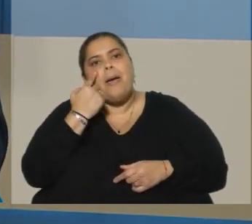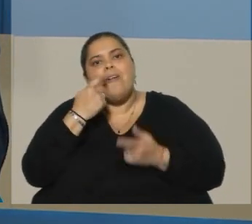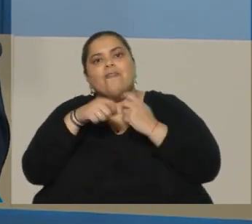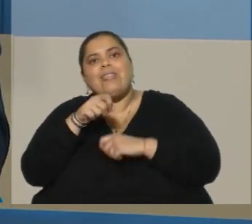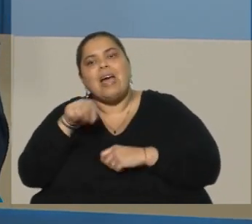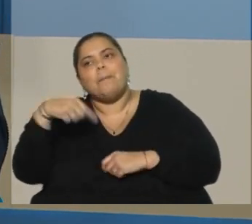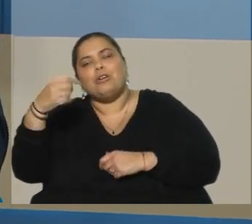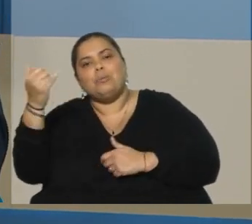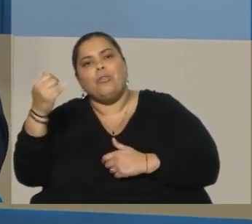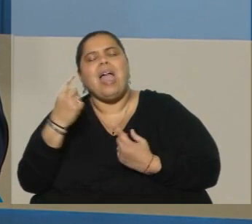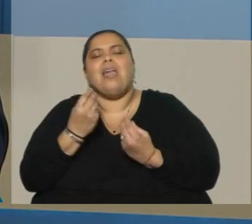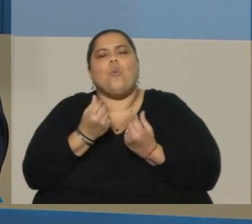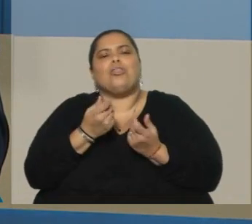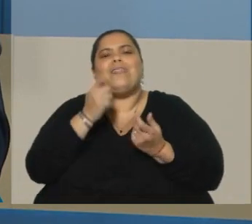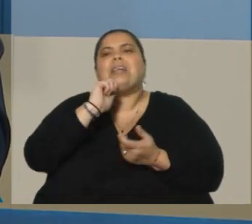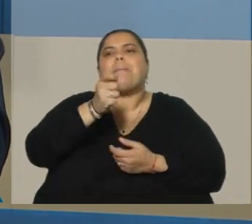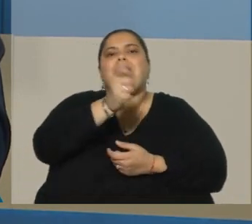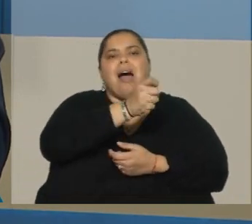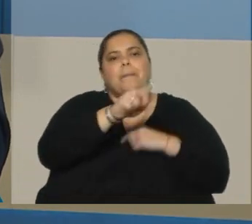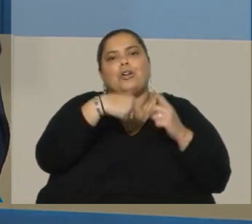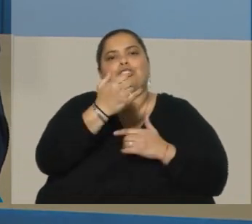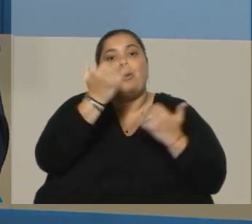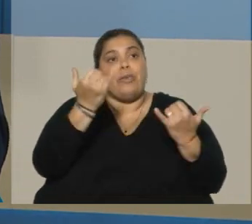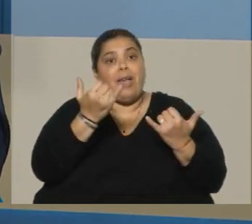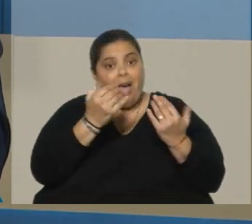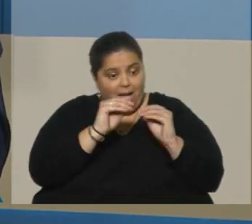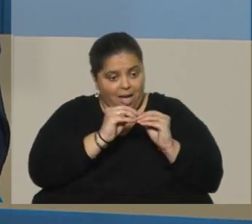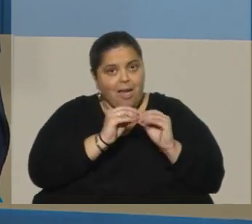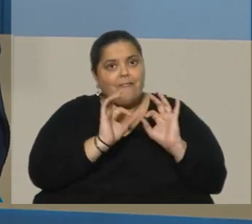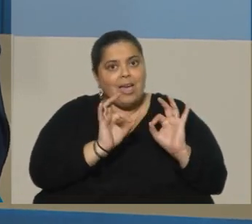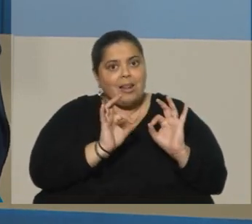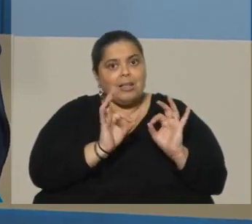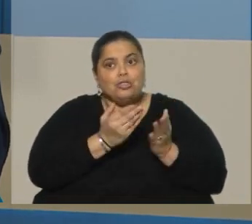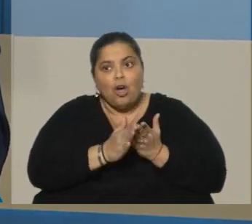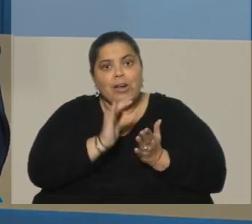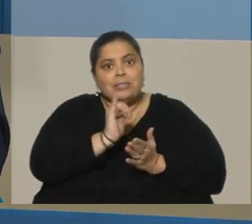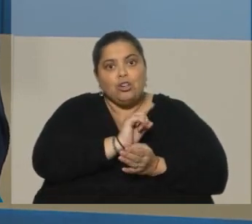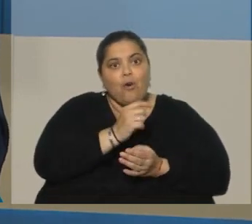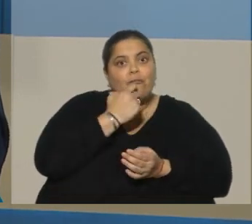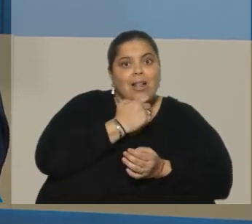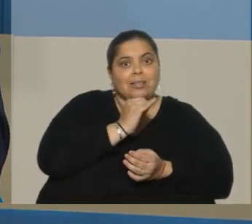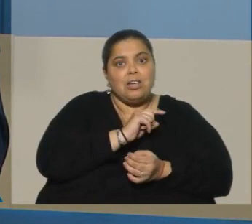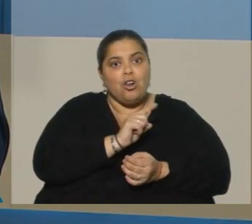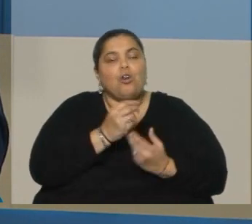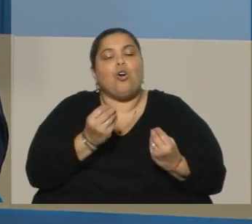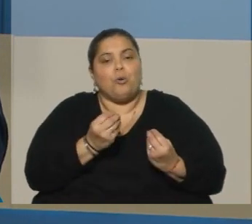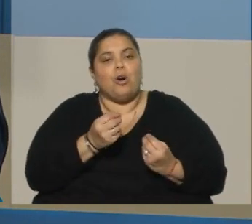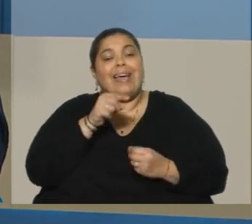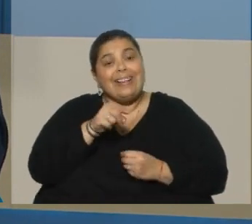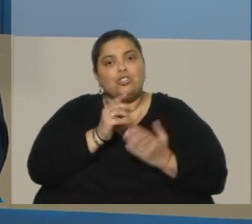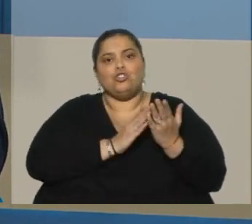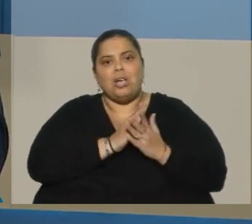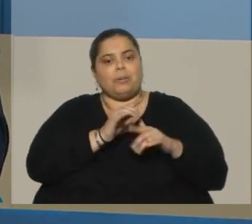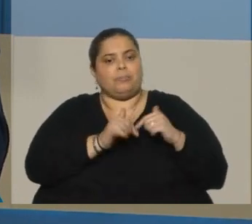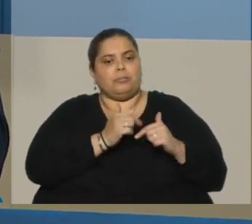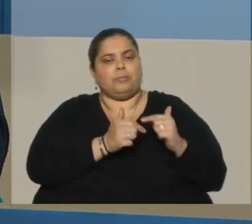pagar los próximos días? ¿Sí? Ese es el informe crucial y ese es un informe que se lleva muy cortito, cada 15 días hago